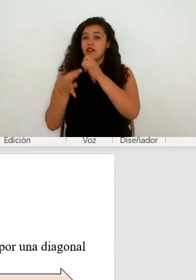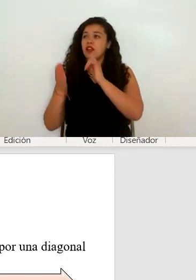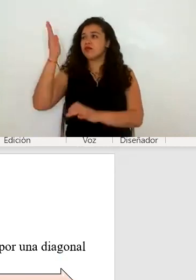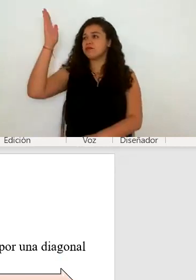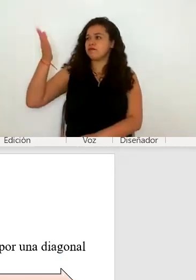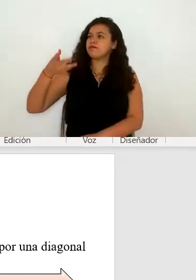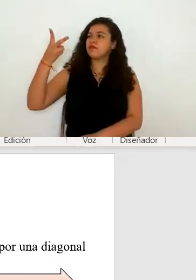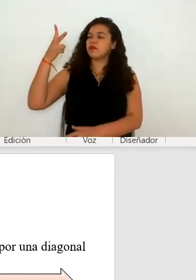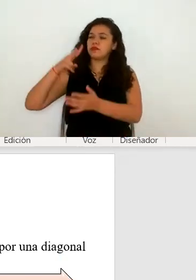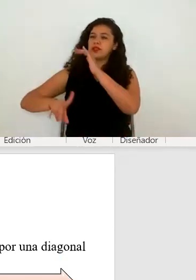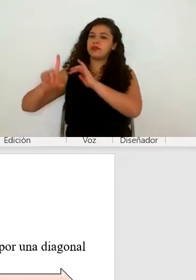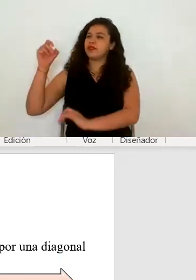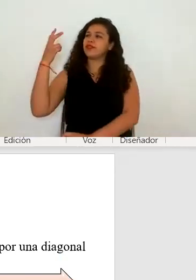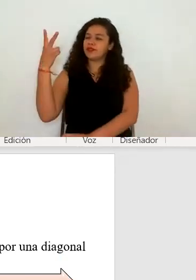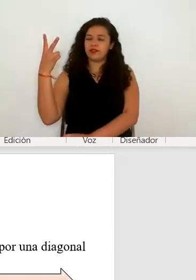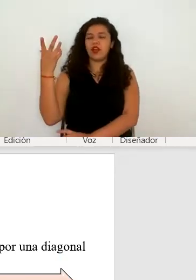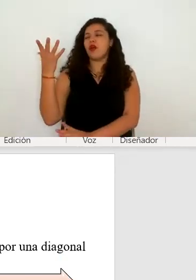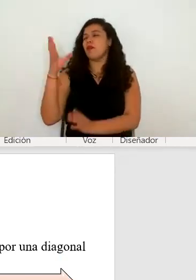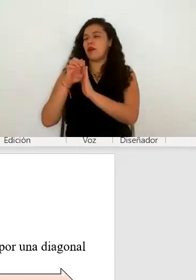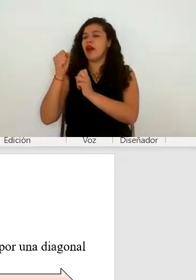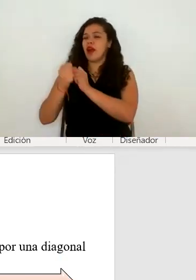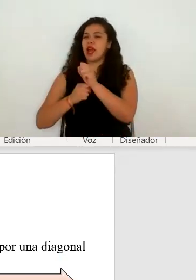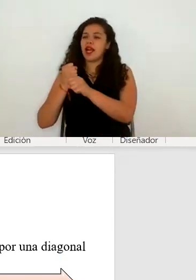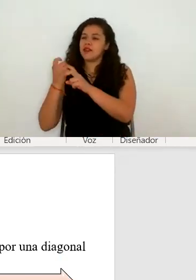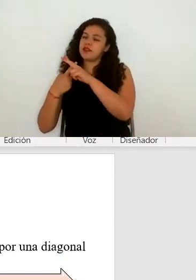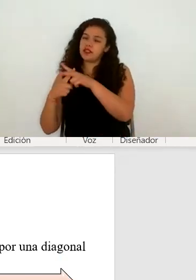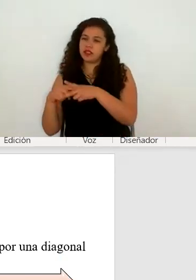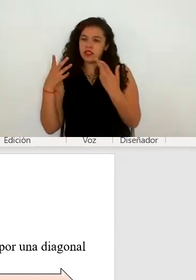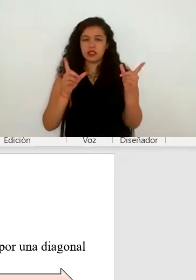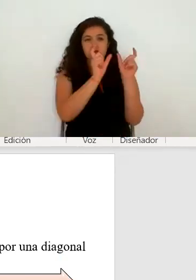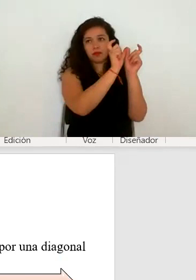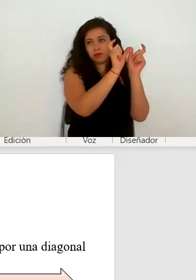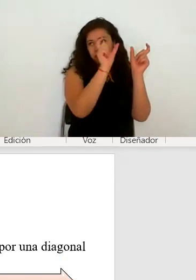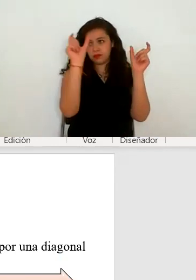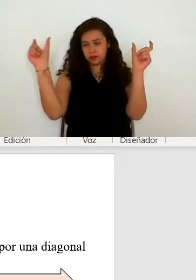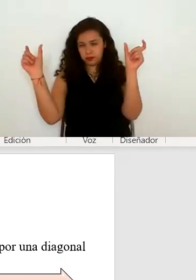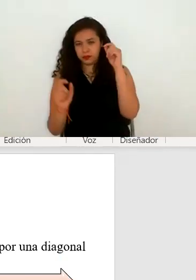número del año en gestión. Ese sería el código del expediente.